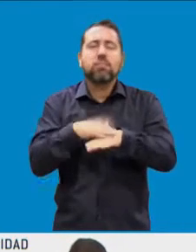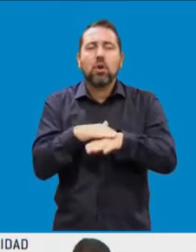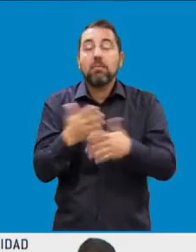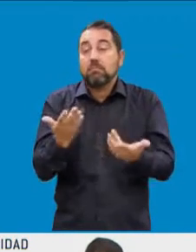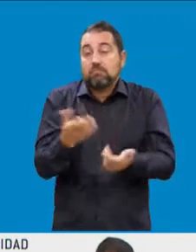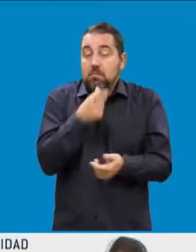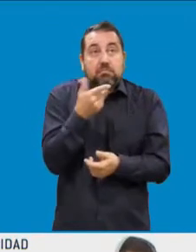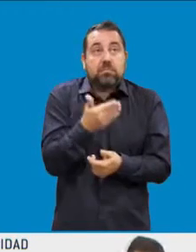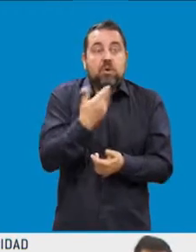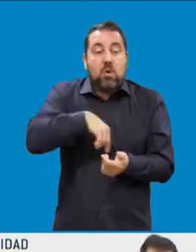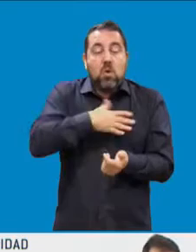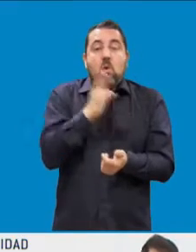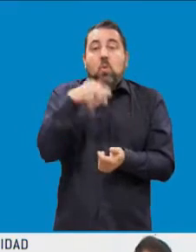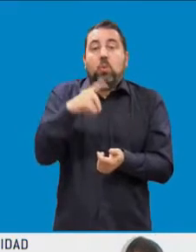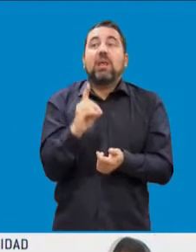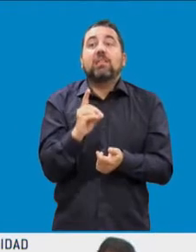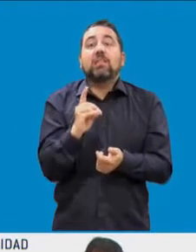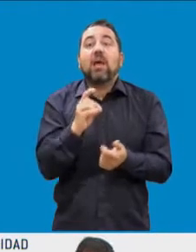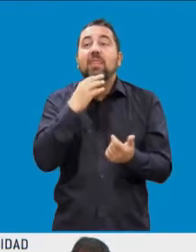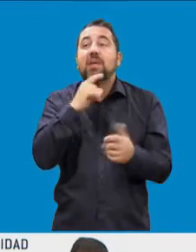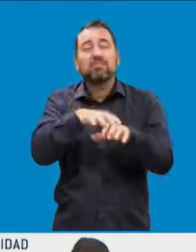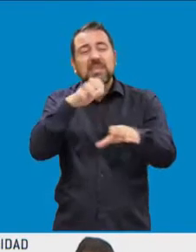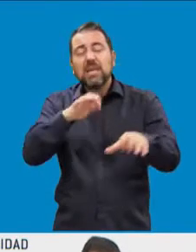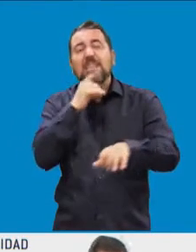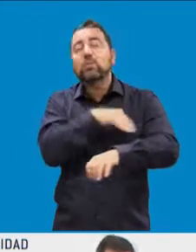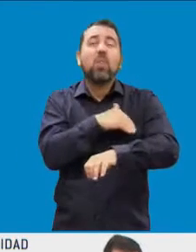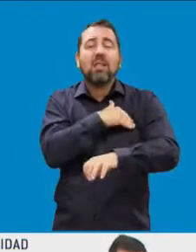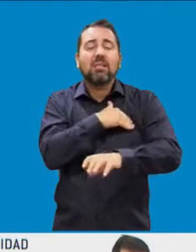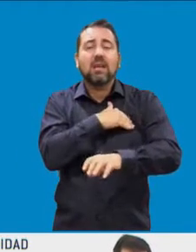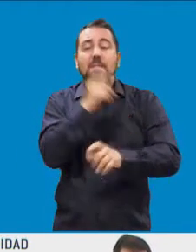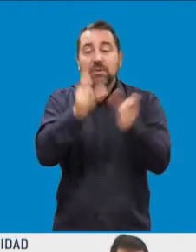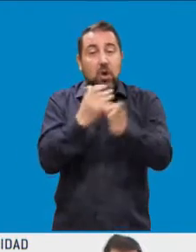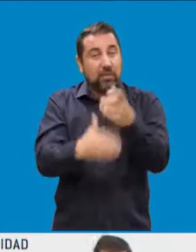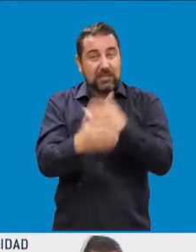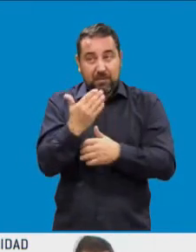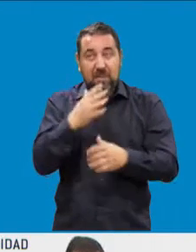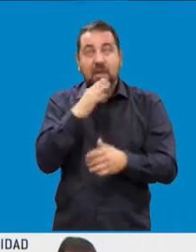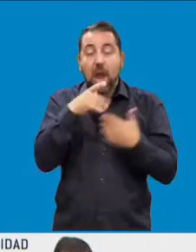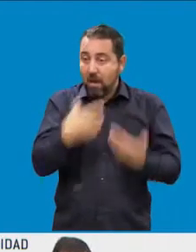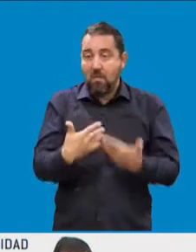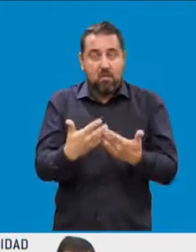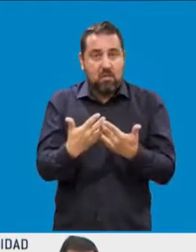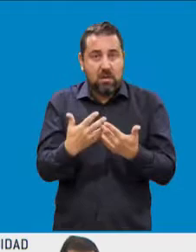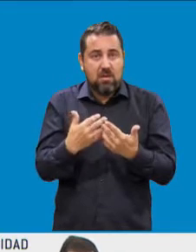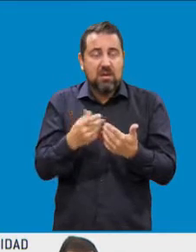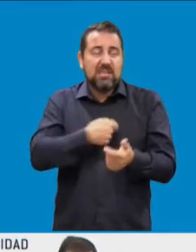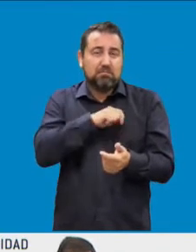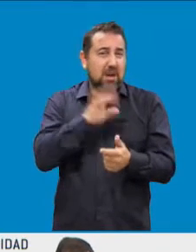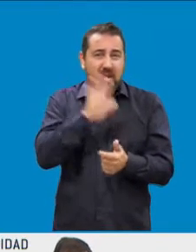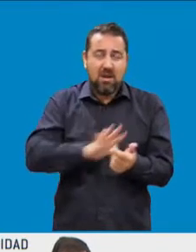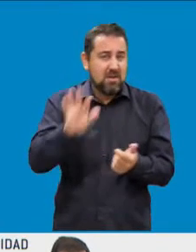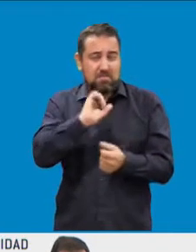por qué accesibles? Pues principalmente porque la UNED cuenta con el mayor número de estudiantes